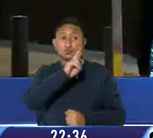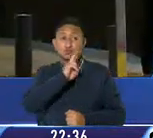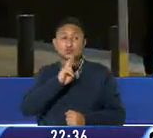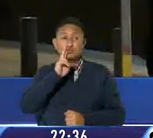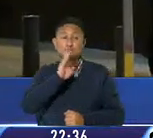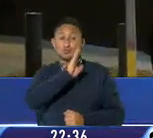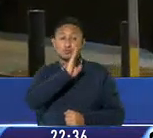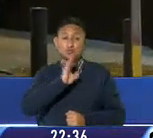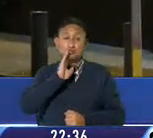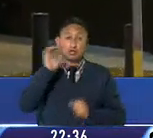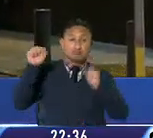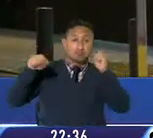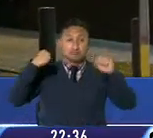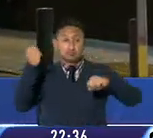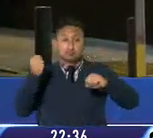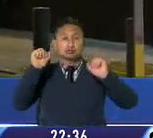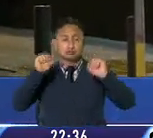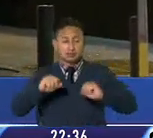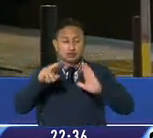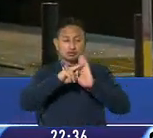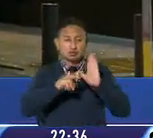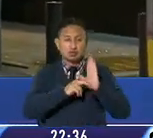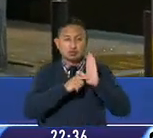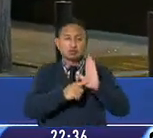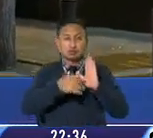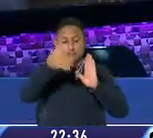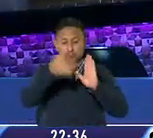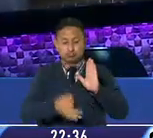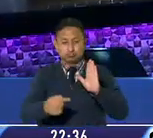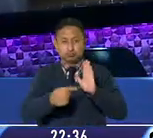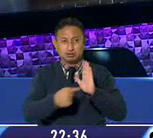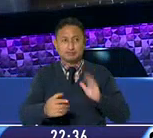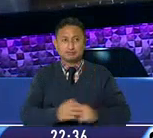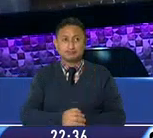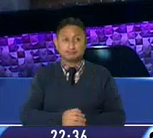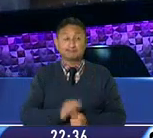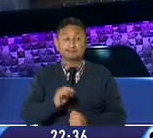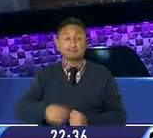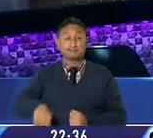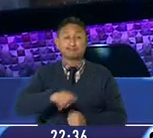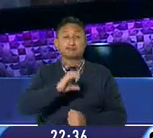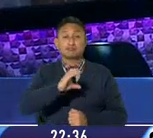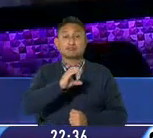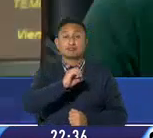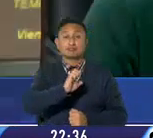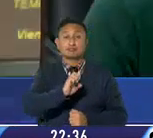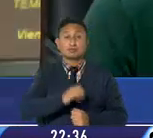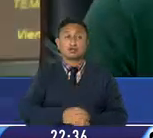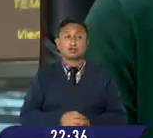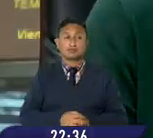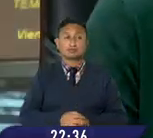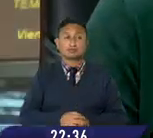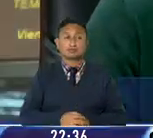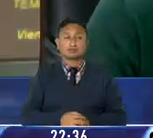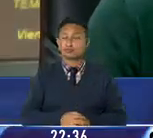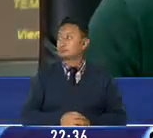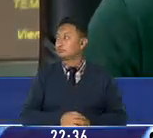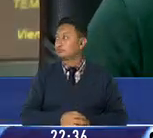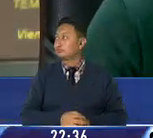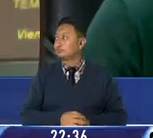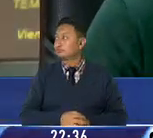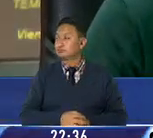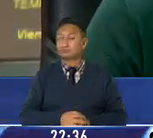también tendrán que cumplir con las normativas específicas de bioseguridad estipuladas por el COE Metropolitano. Los aforos para los bares y